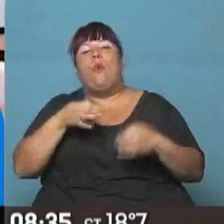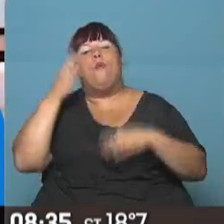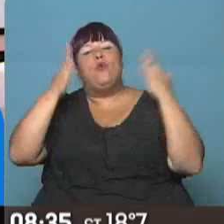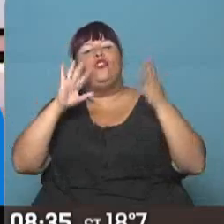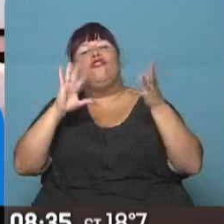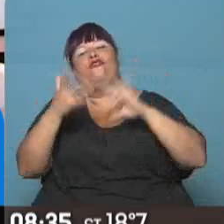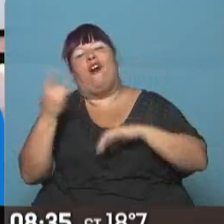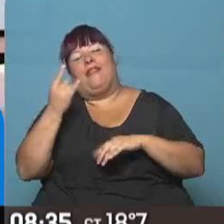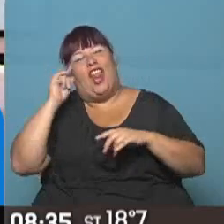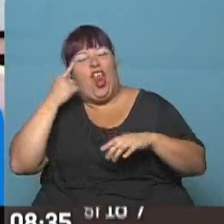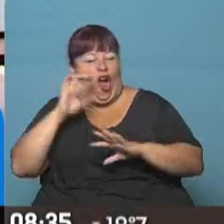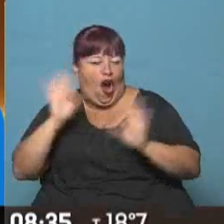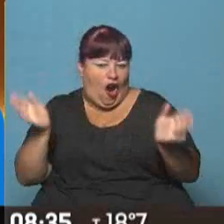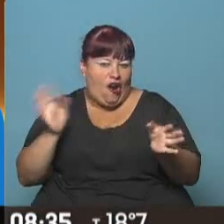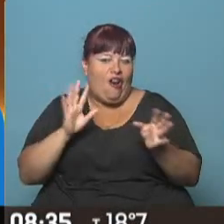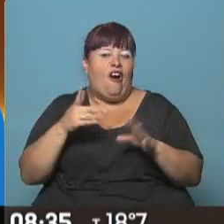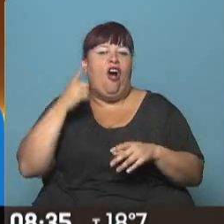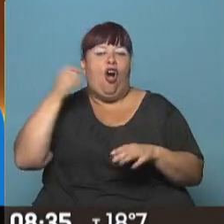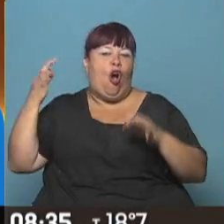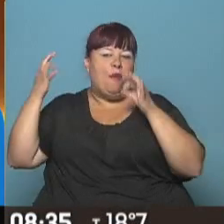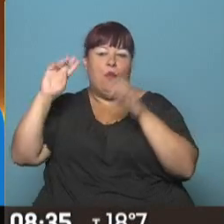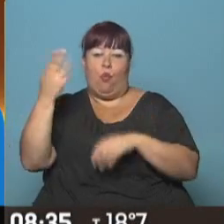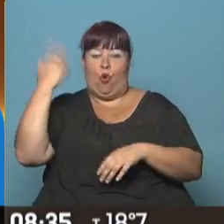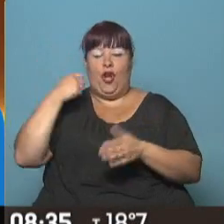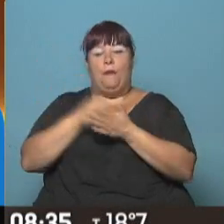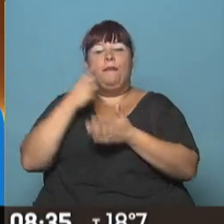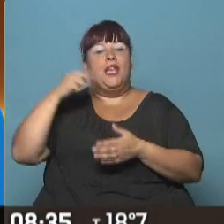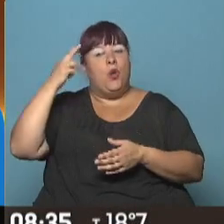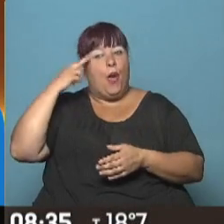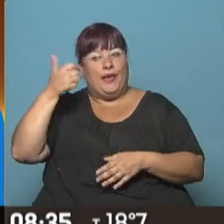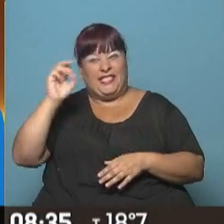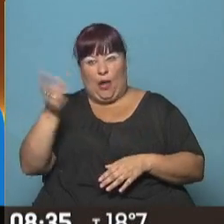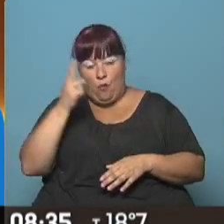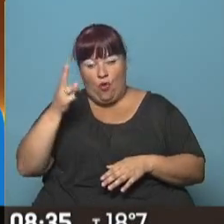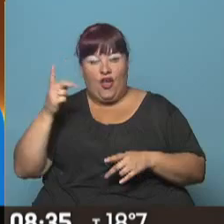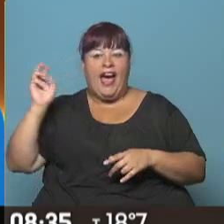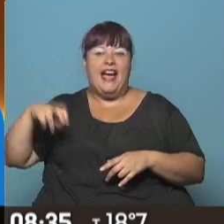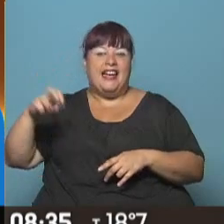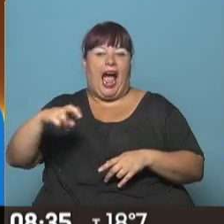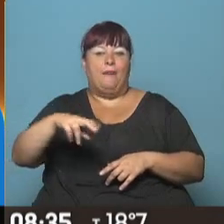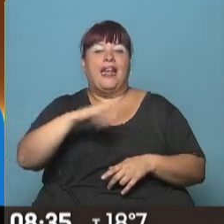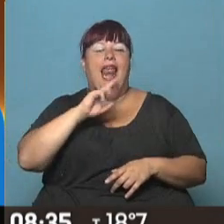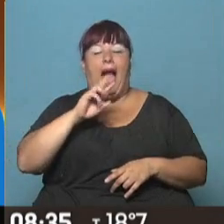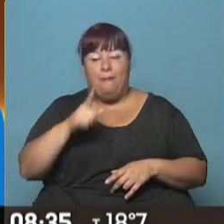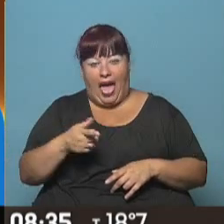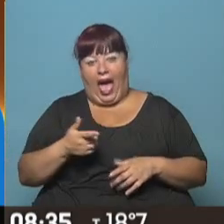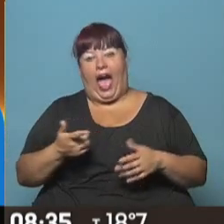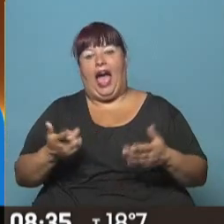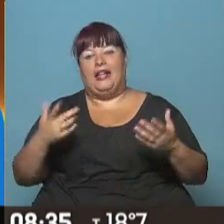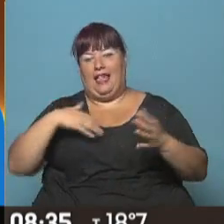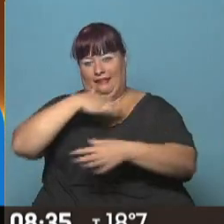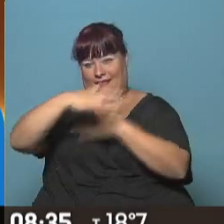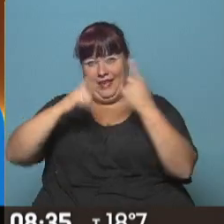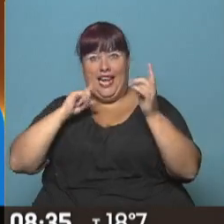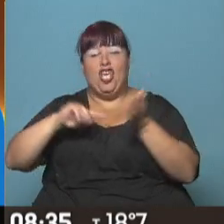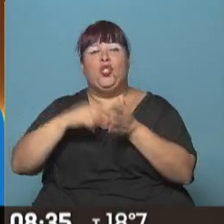sueño de una manera loca, que es Le Corbusier, que murió a fines de los 60, caminando por la ciudad de La Plata con el caos que